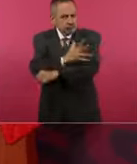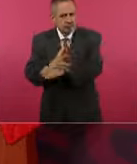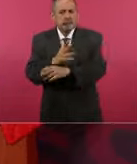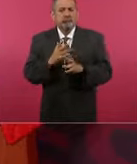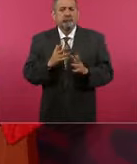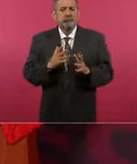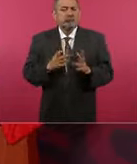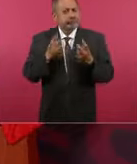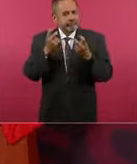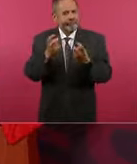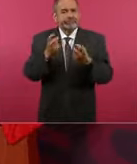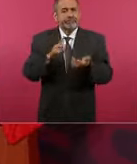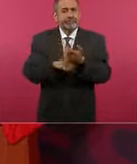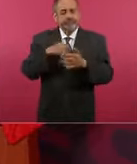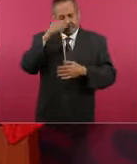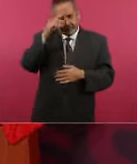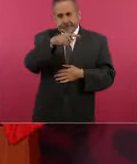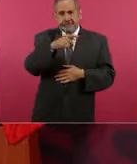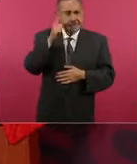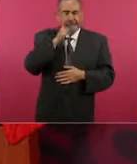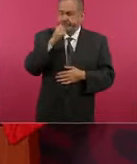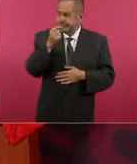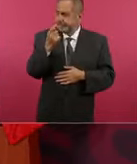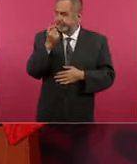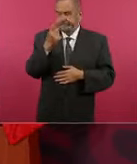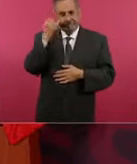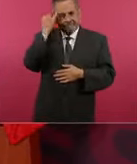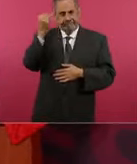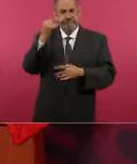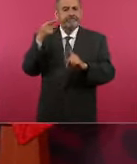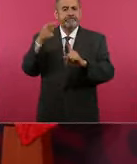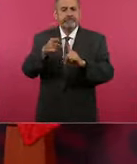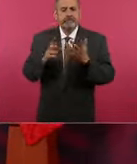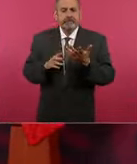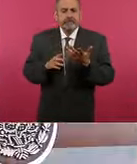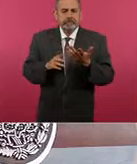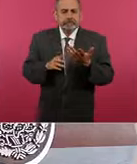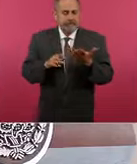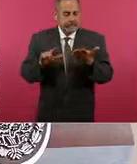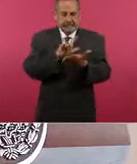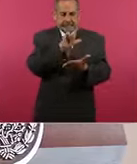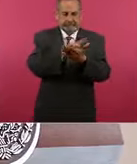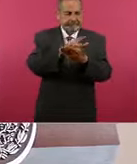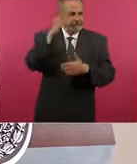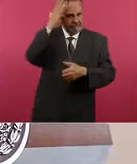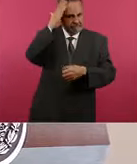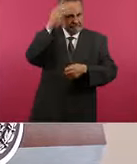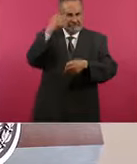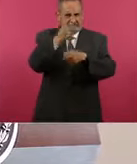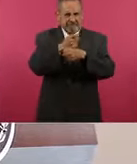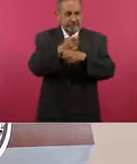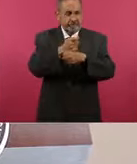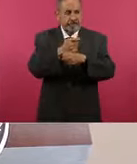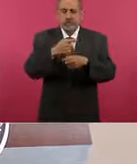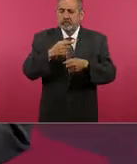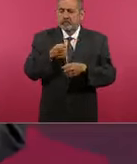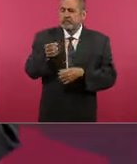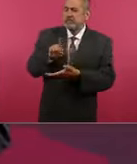Eso sí, que apliquen el principio de que al margen de la ley nada y por encima de la ley nadie.